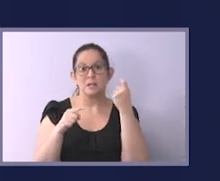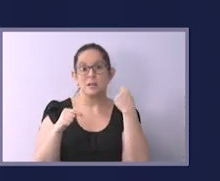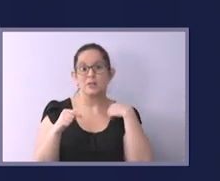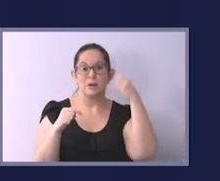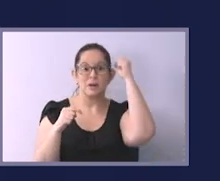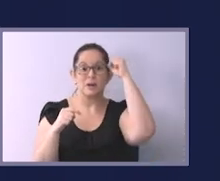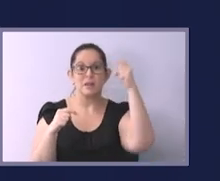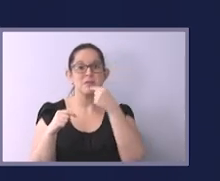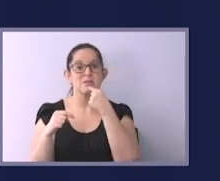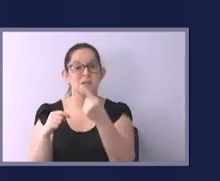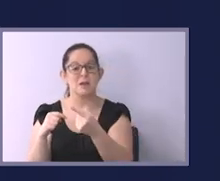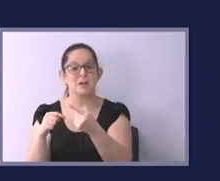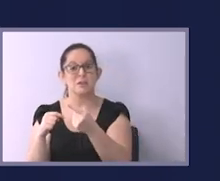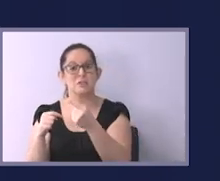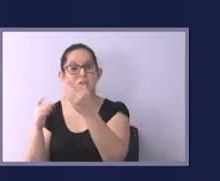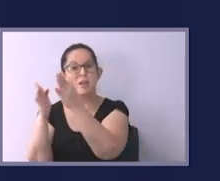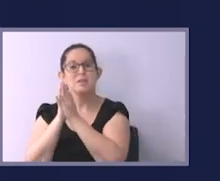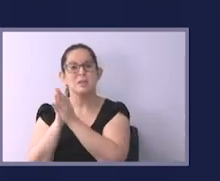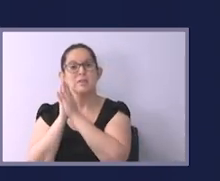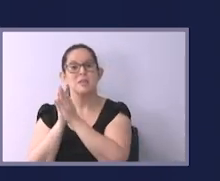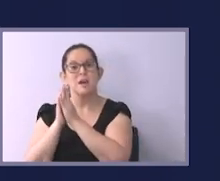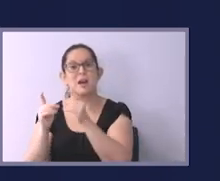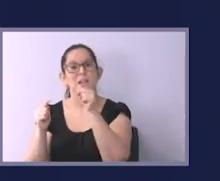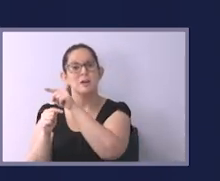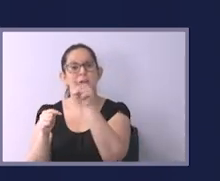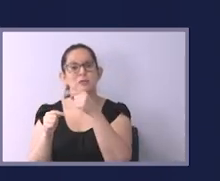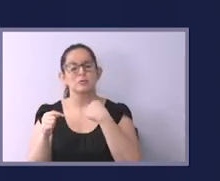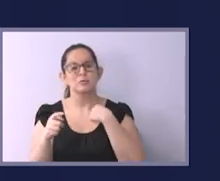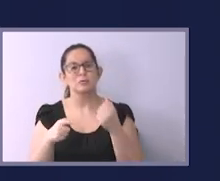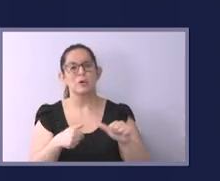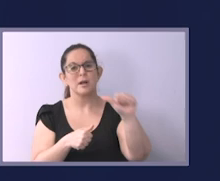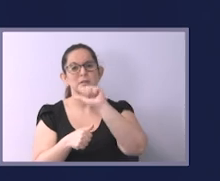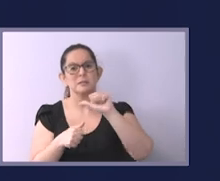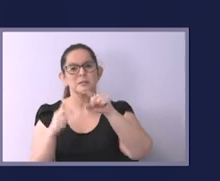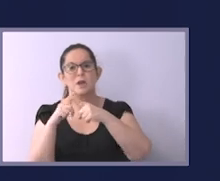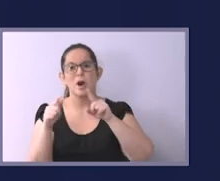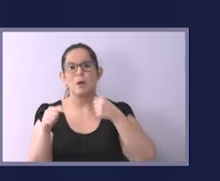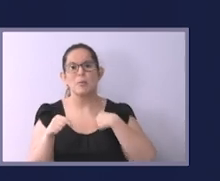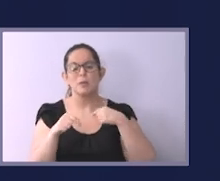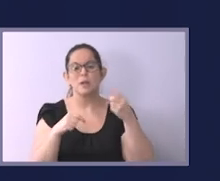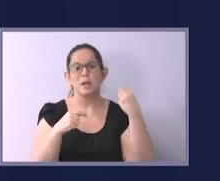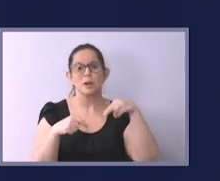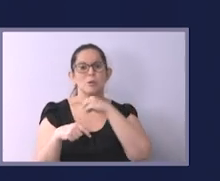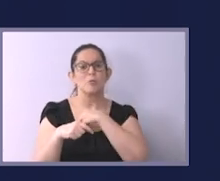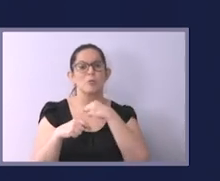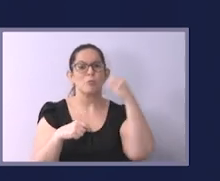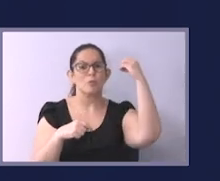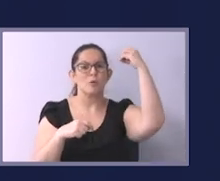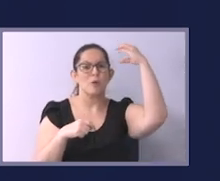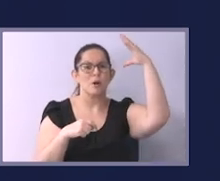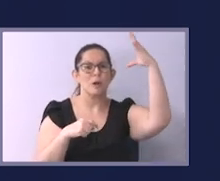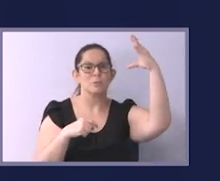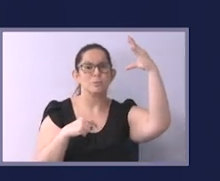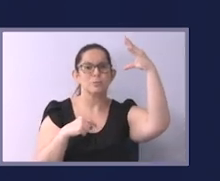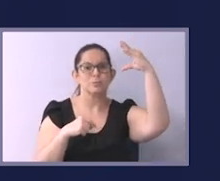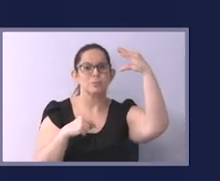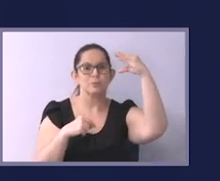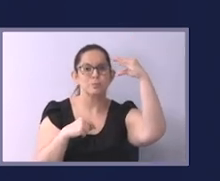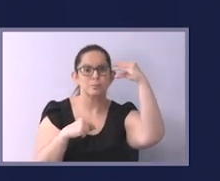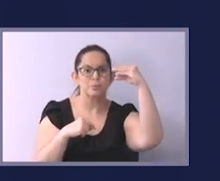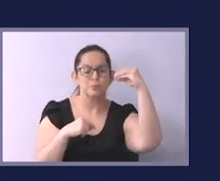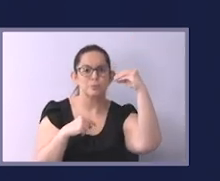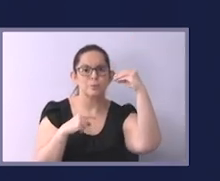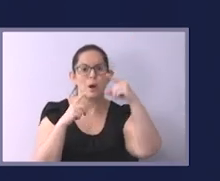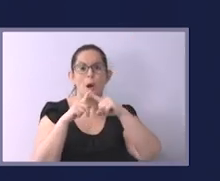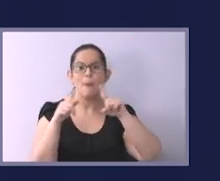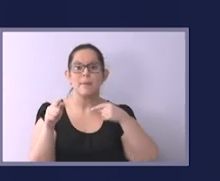las prudentes: dadnos de vuestro aceite, porque nuestras lámparas se apagan.